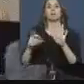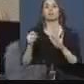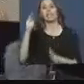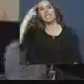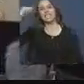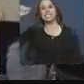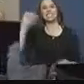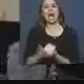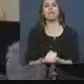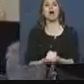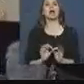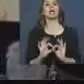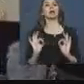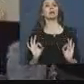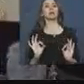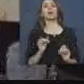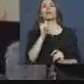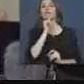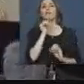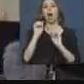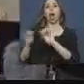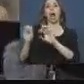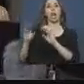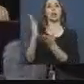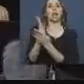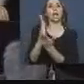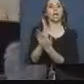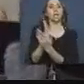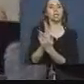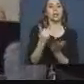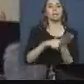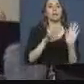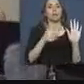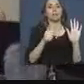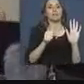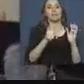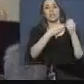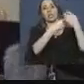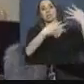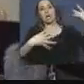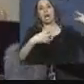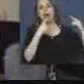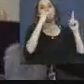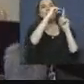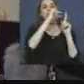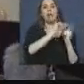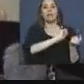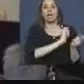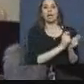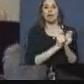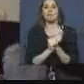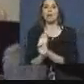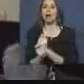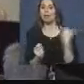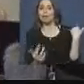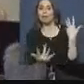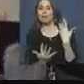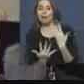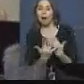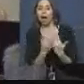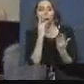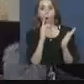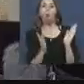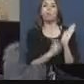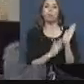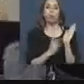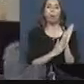salvajes gentiles a los que solo les falta educación a partir del 60 en adelante. Lo anterior no hace más que evidenciar